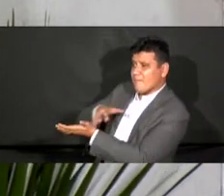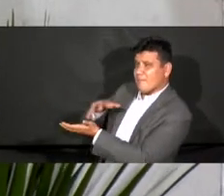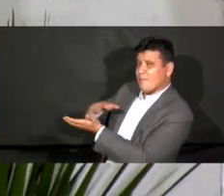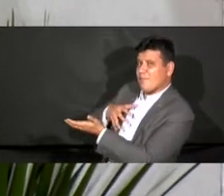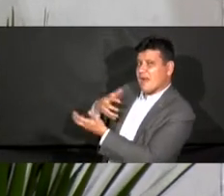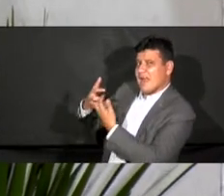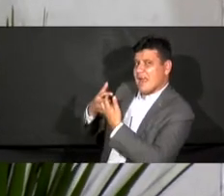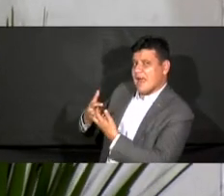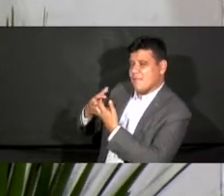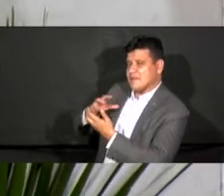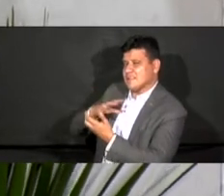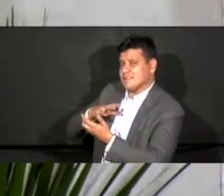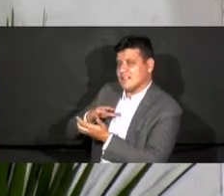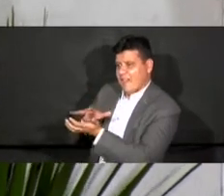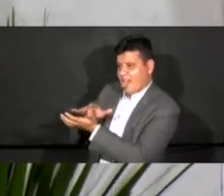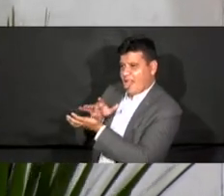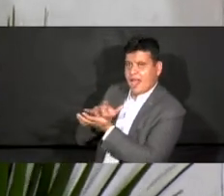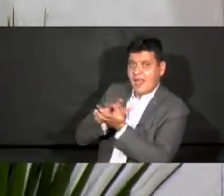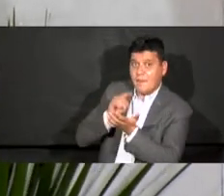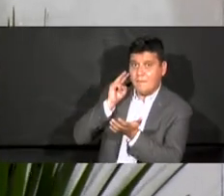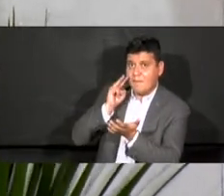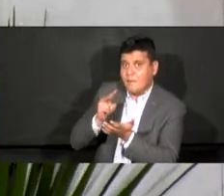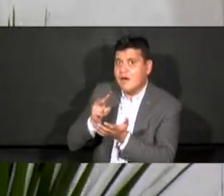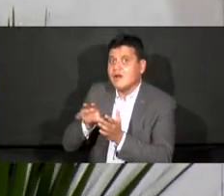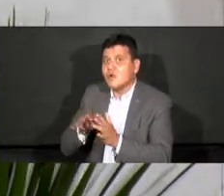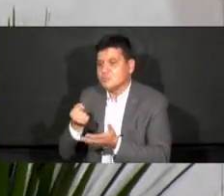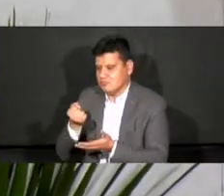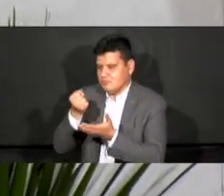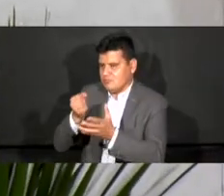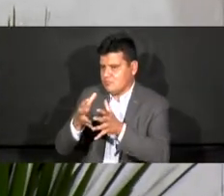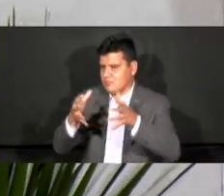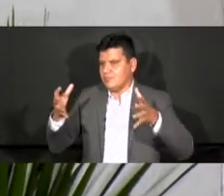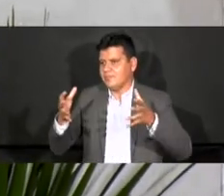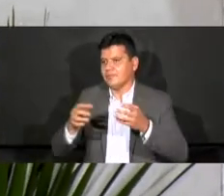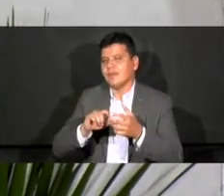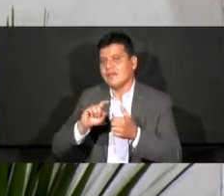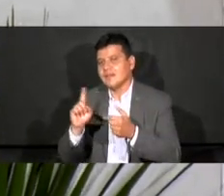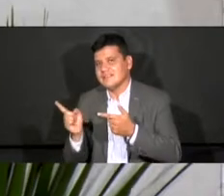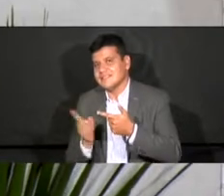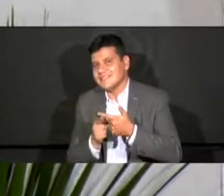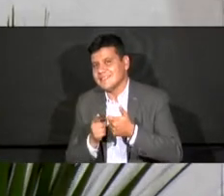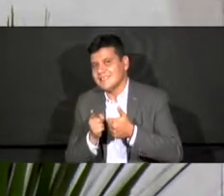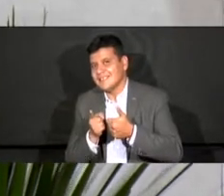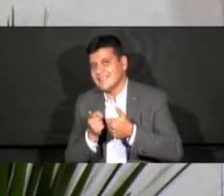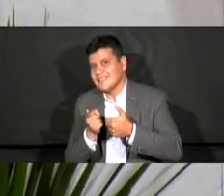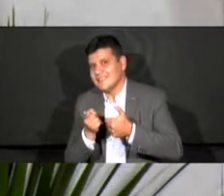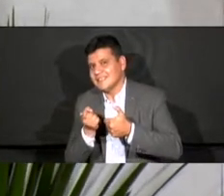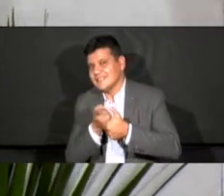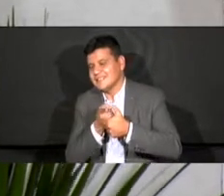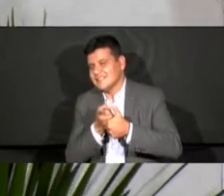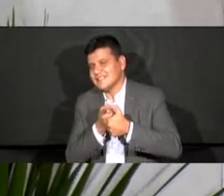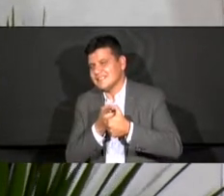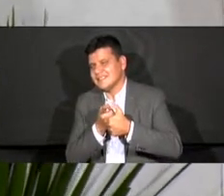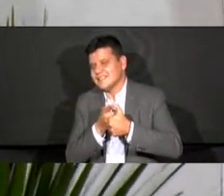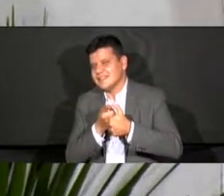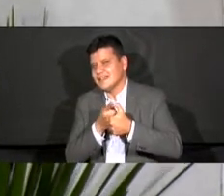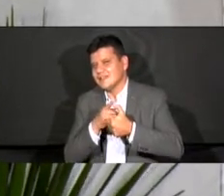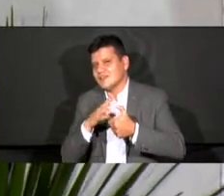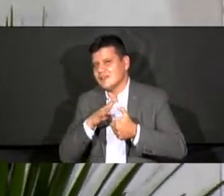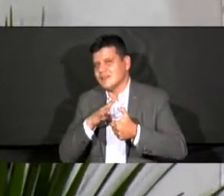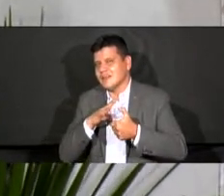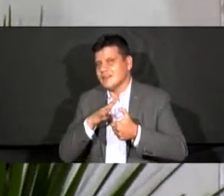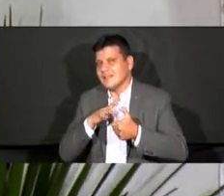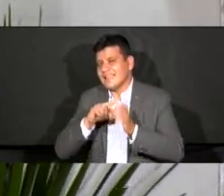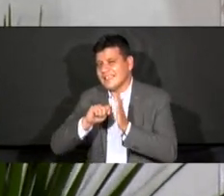organismos multilaterales para beneficiarnos de su asistencia técnica y también accederemos a sus esquemas de